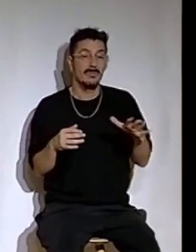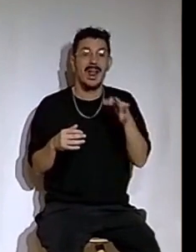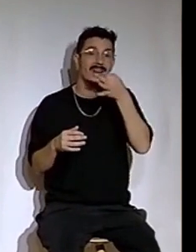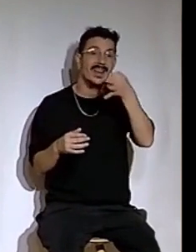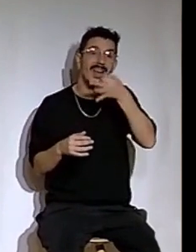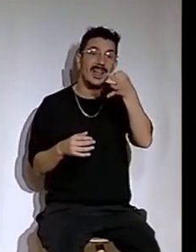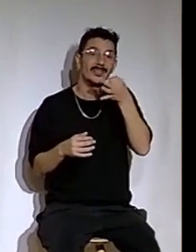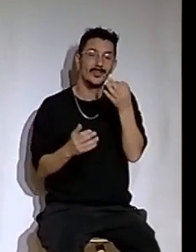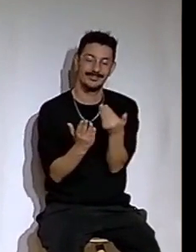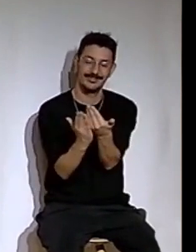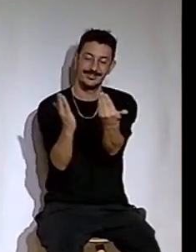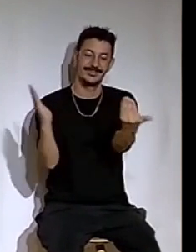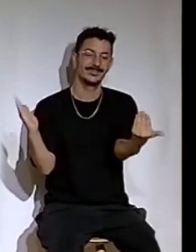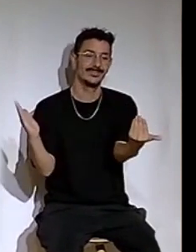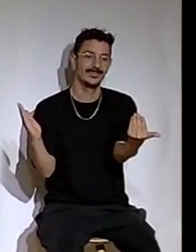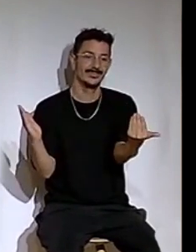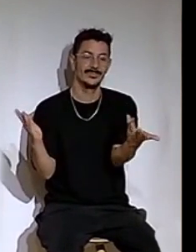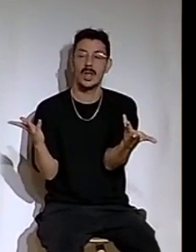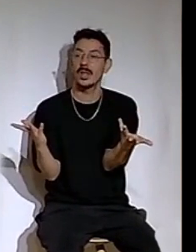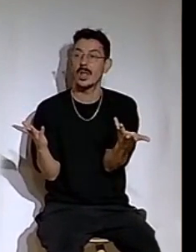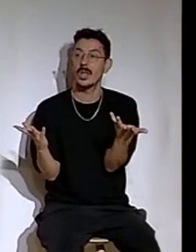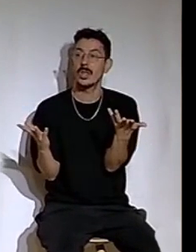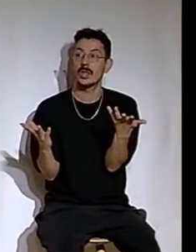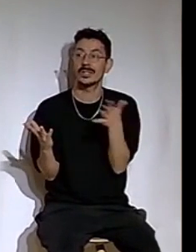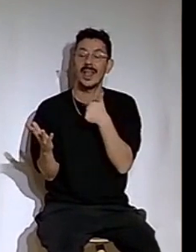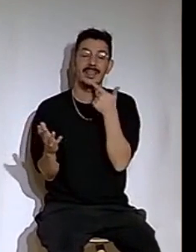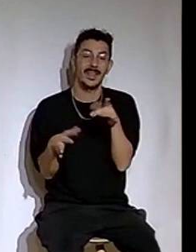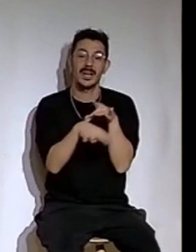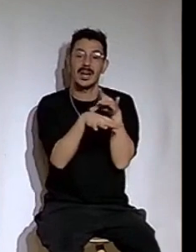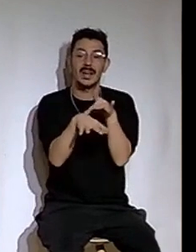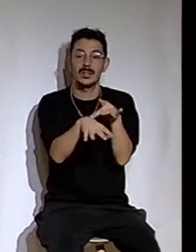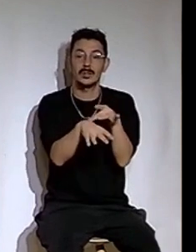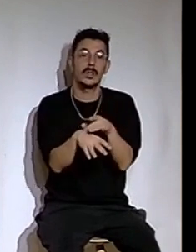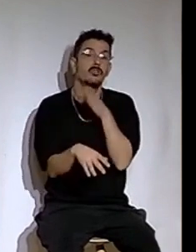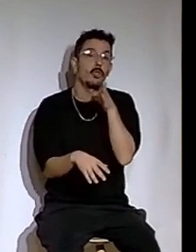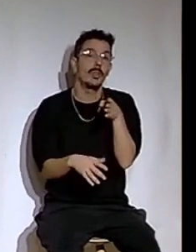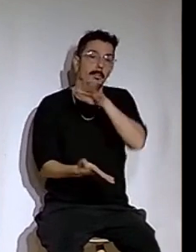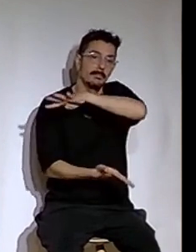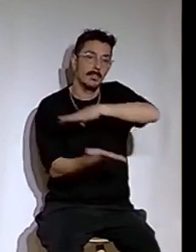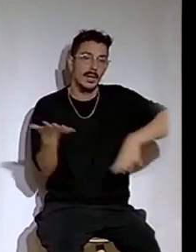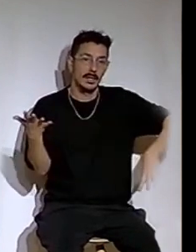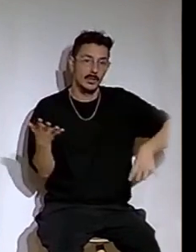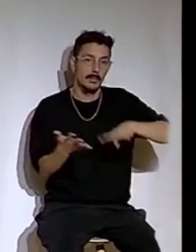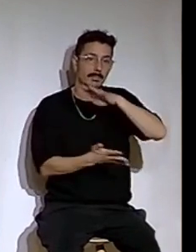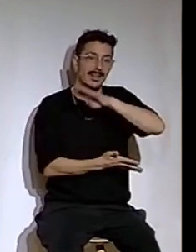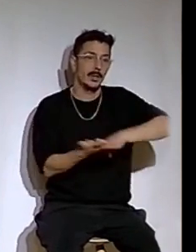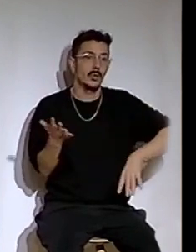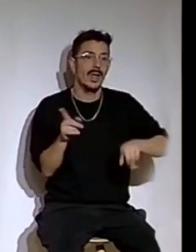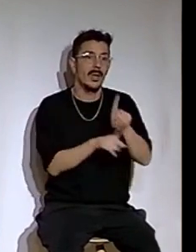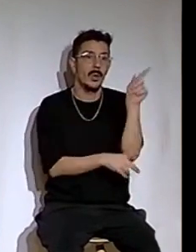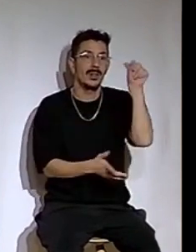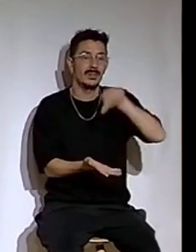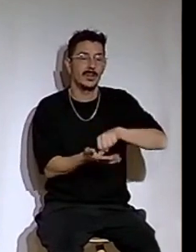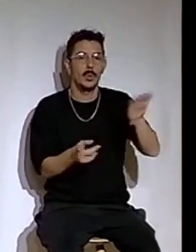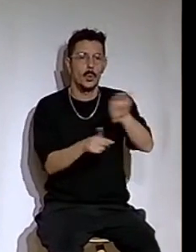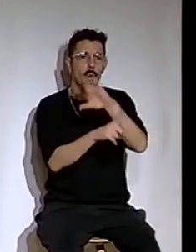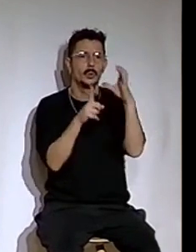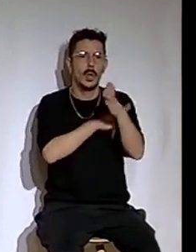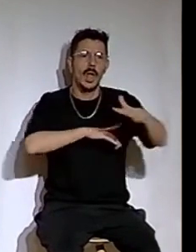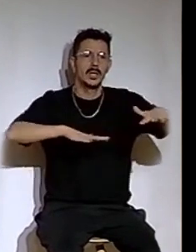social más importantes del Estado español si ha dicho ellos somos personas que venimos de otros territorios con